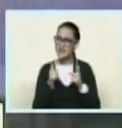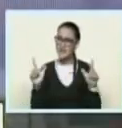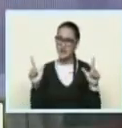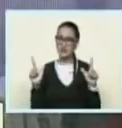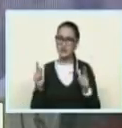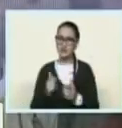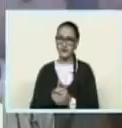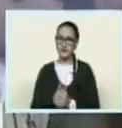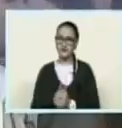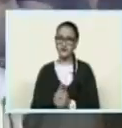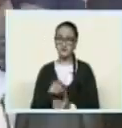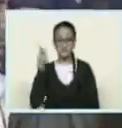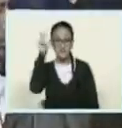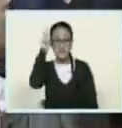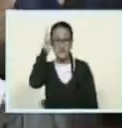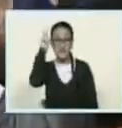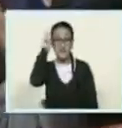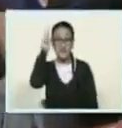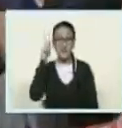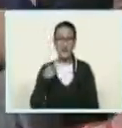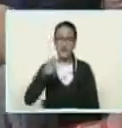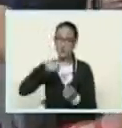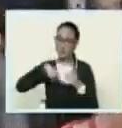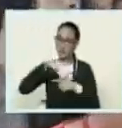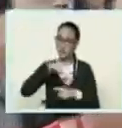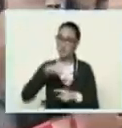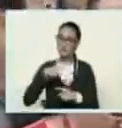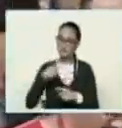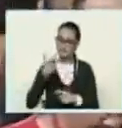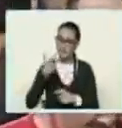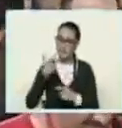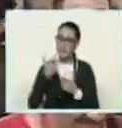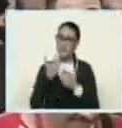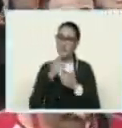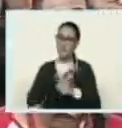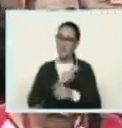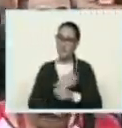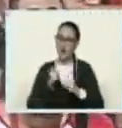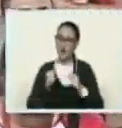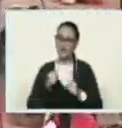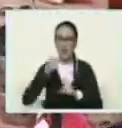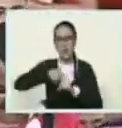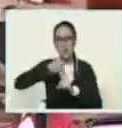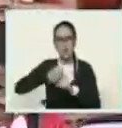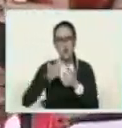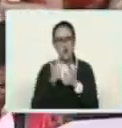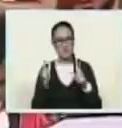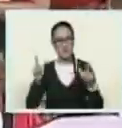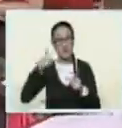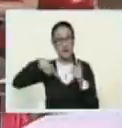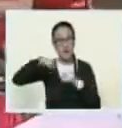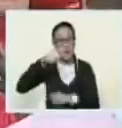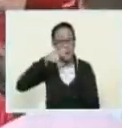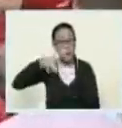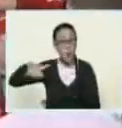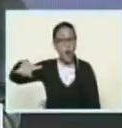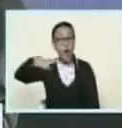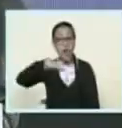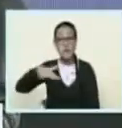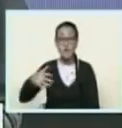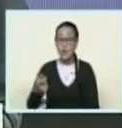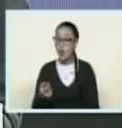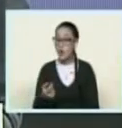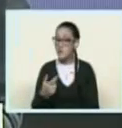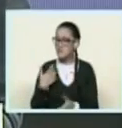soberanía indígena. Nosotros somos la fuerza de las luchas libertarias. Nosotros somos el pueblo que en